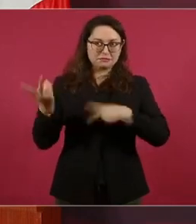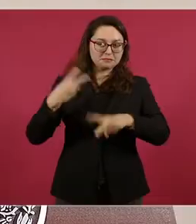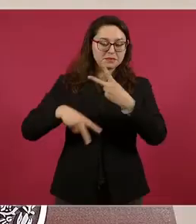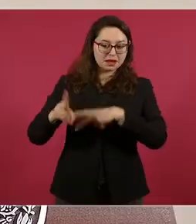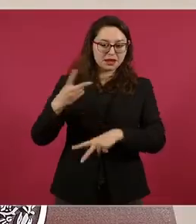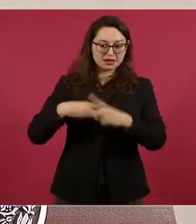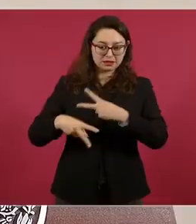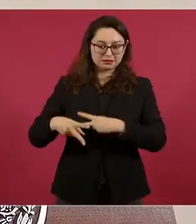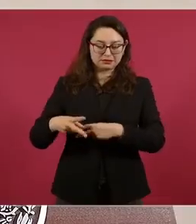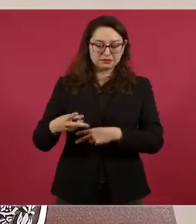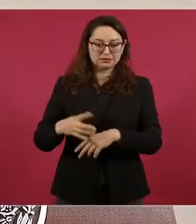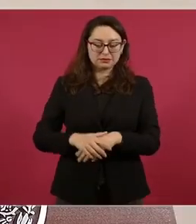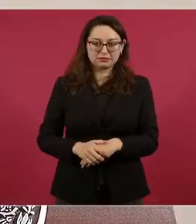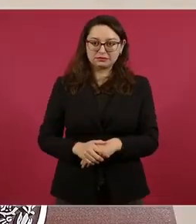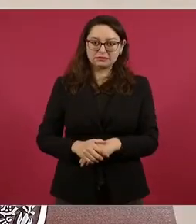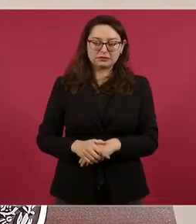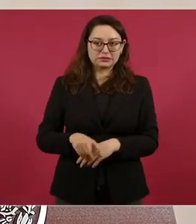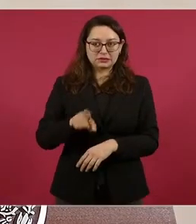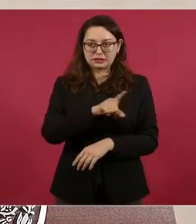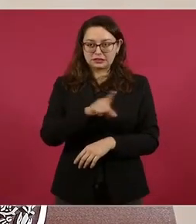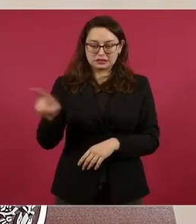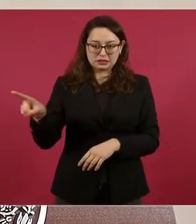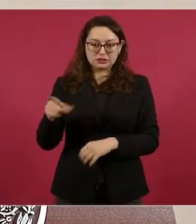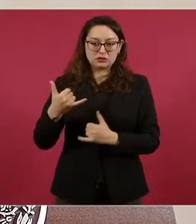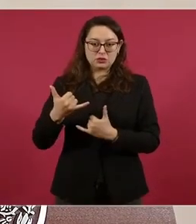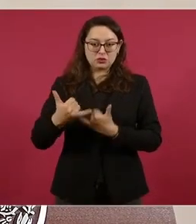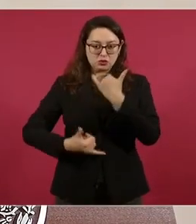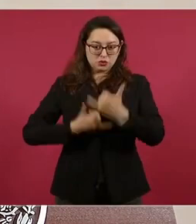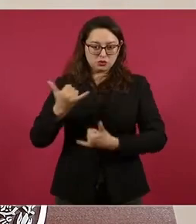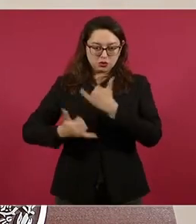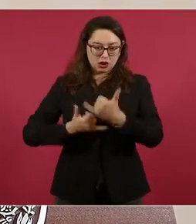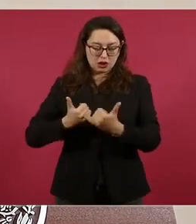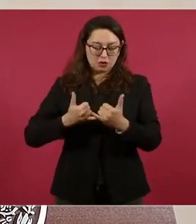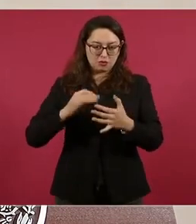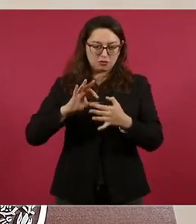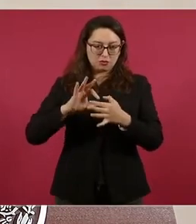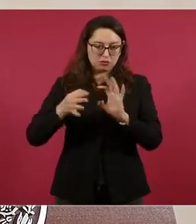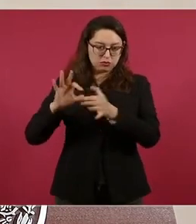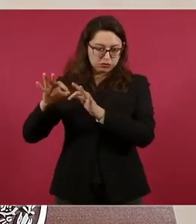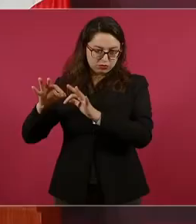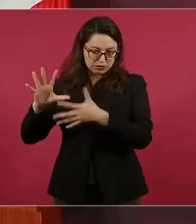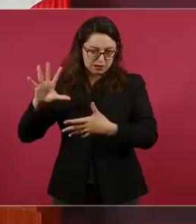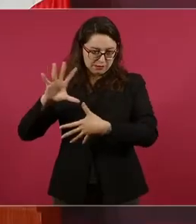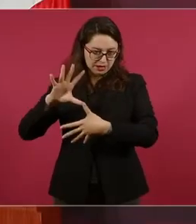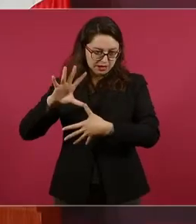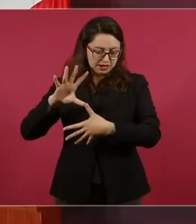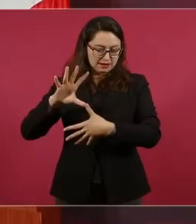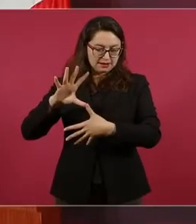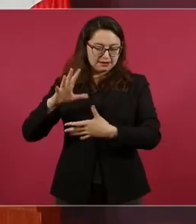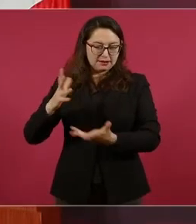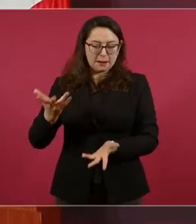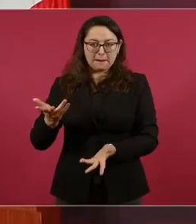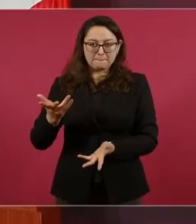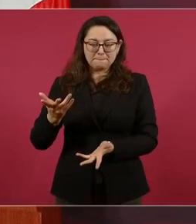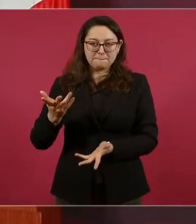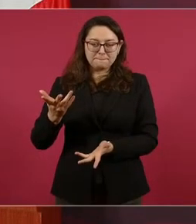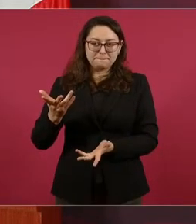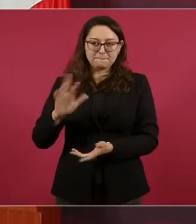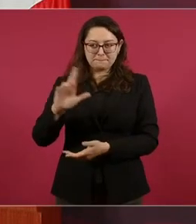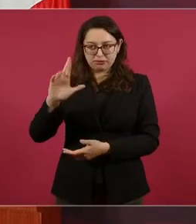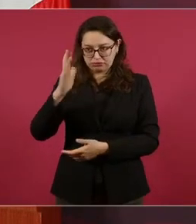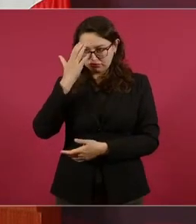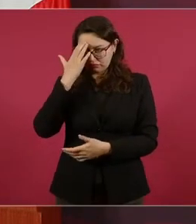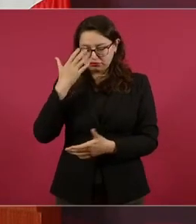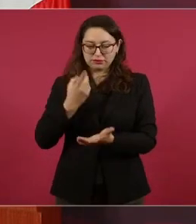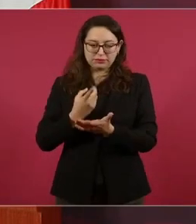de primera en los Panamericanos y también se va a reconocer a los